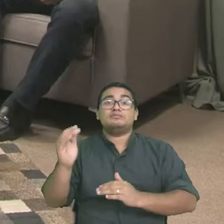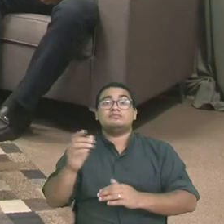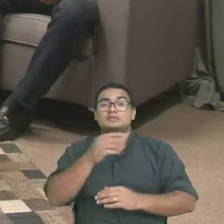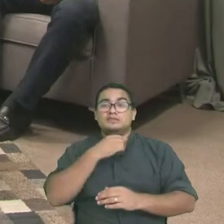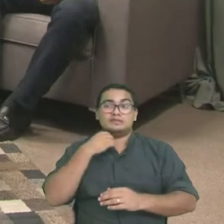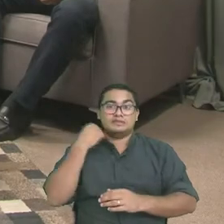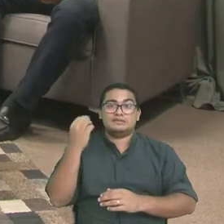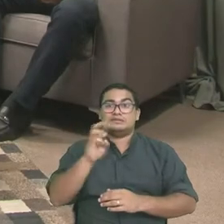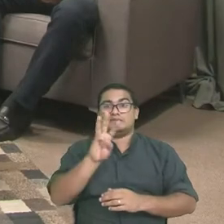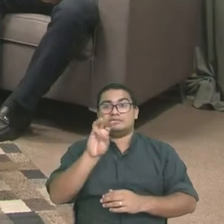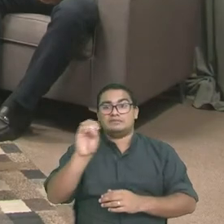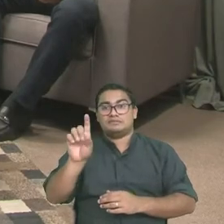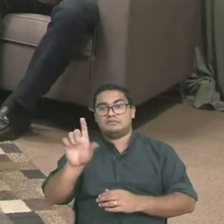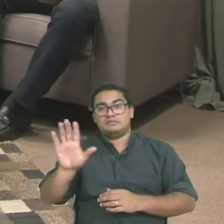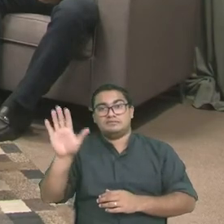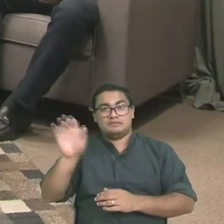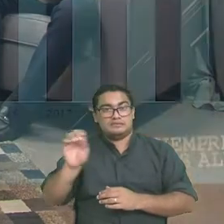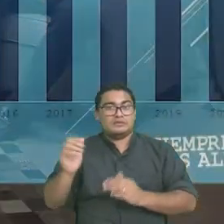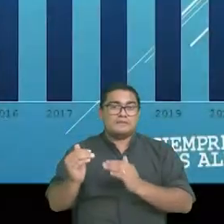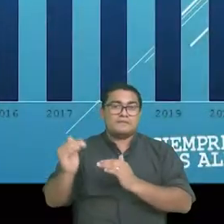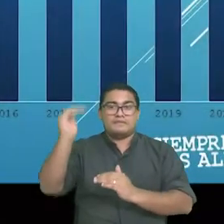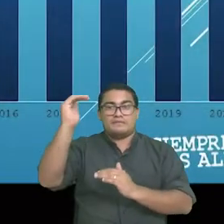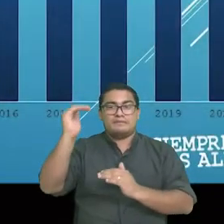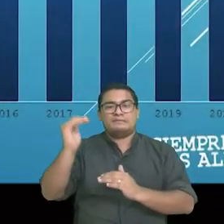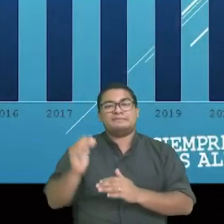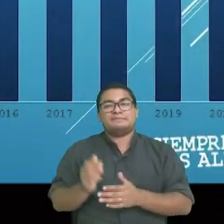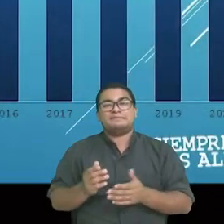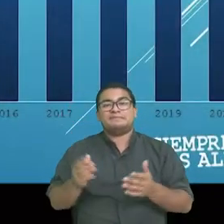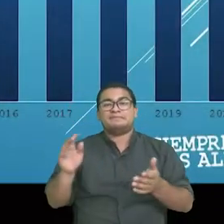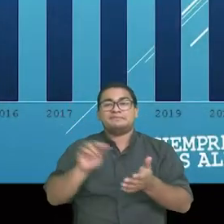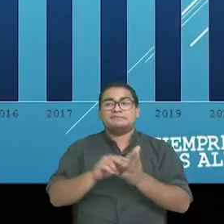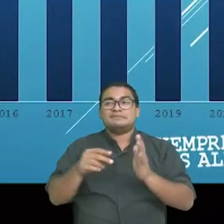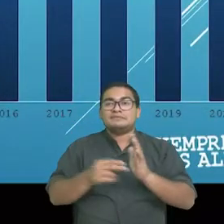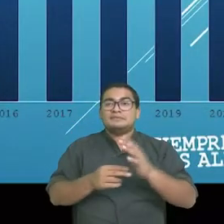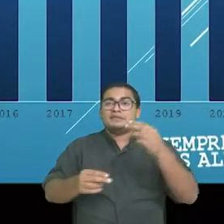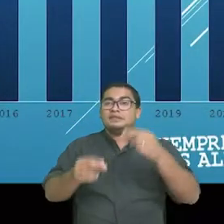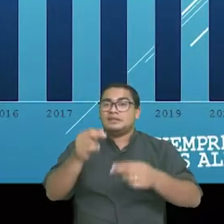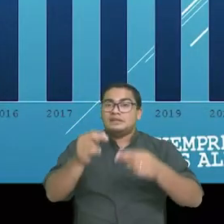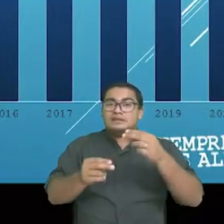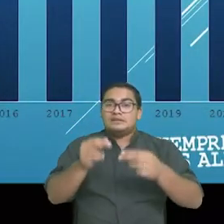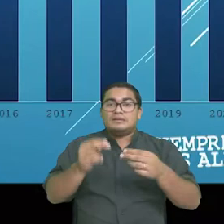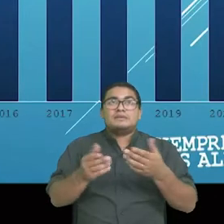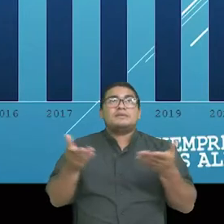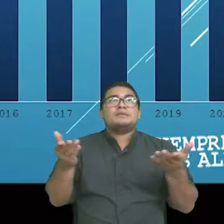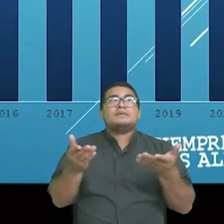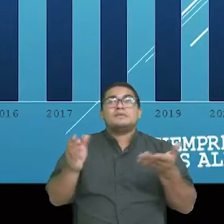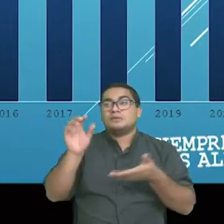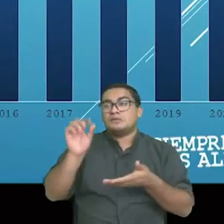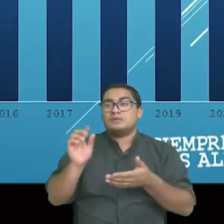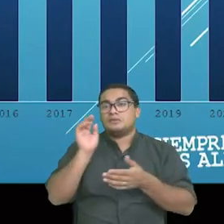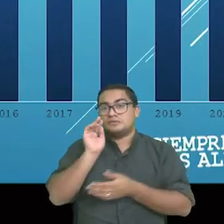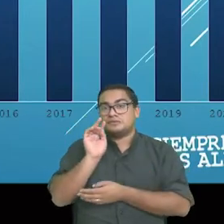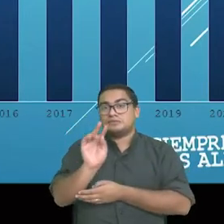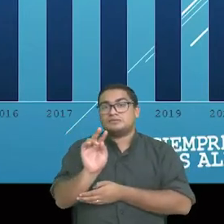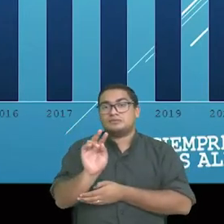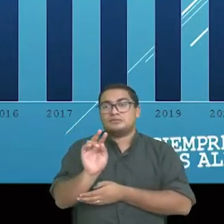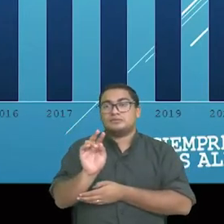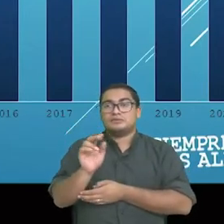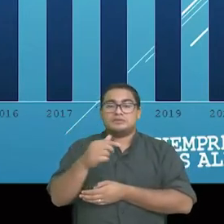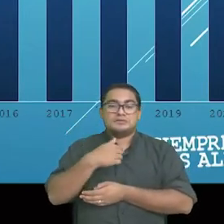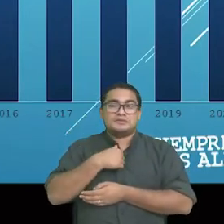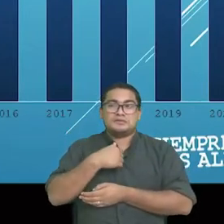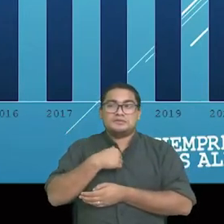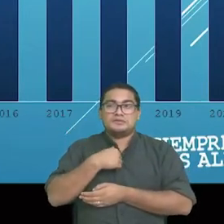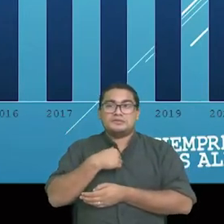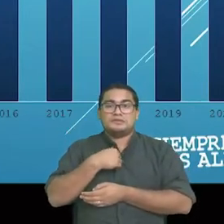del 315%. Es una cantidad que no se mira, se mira muy poco. O sea, yo no veo